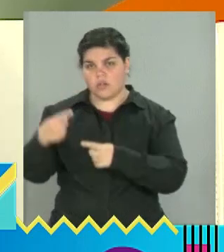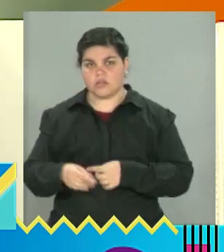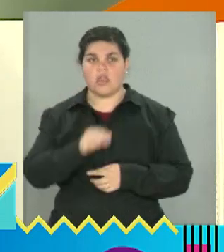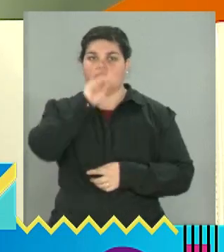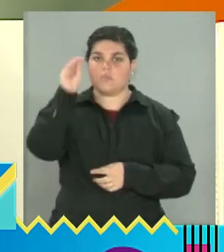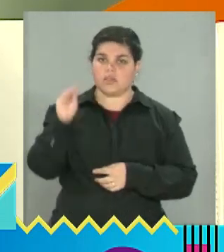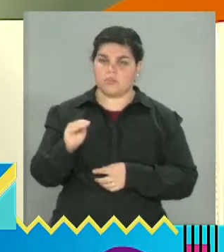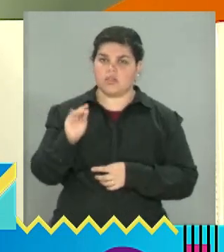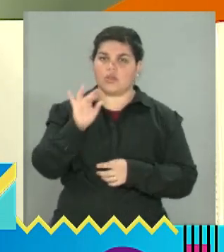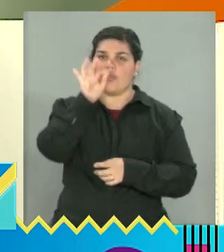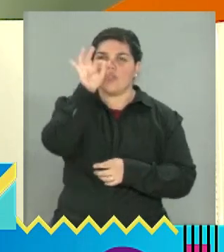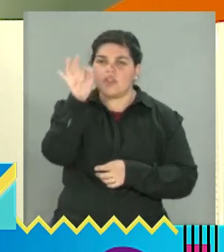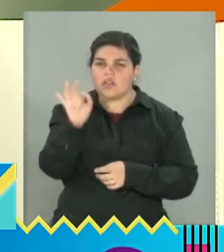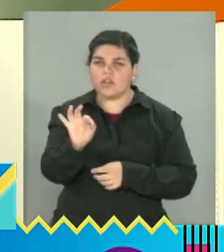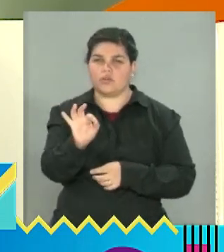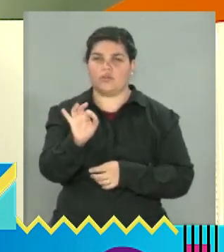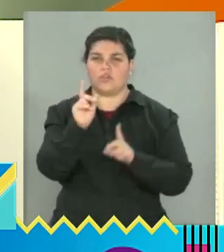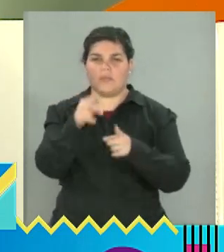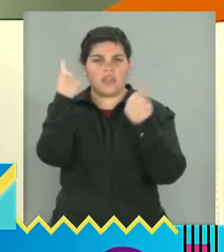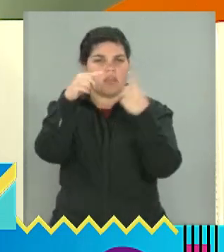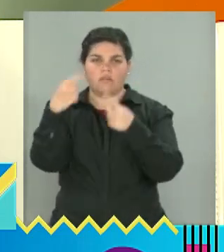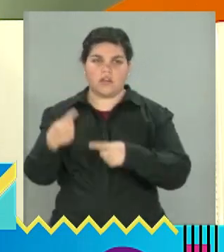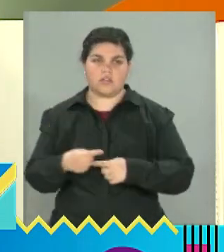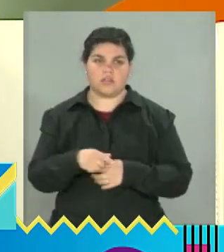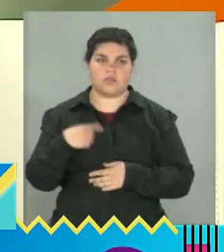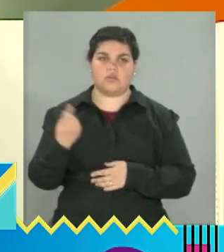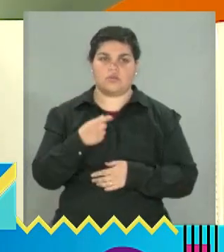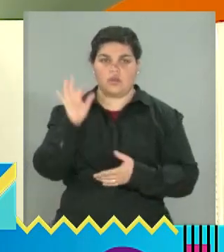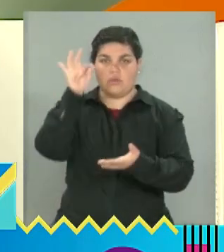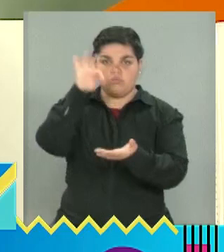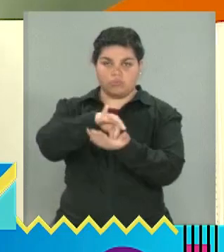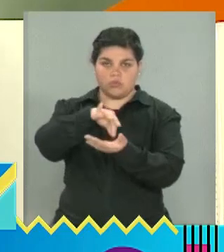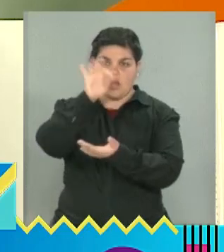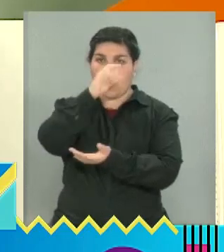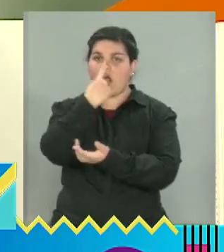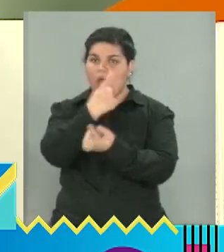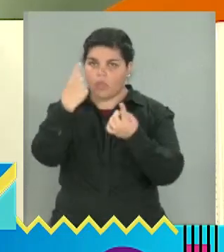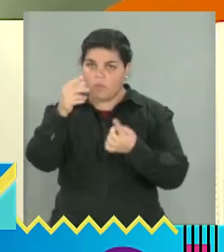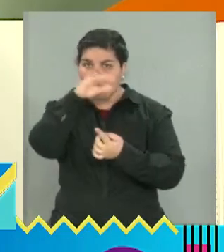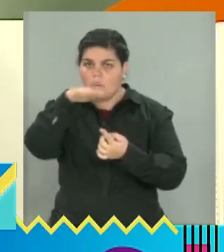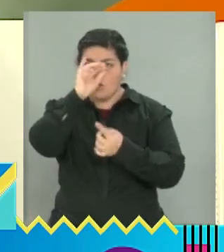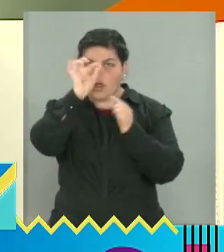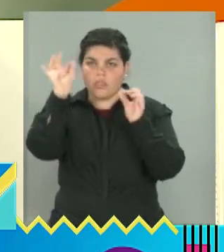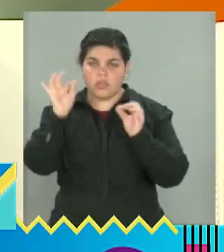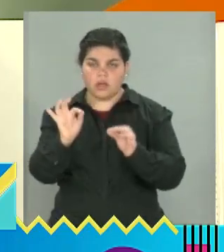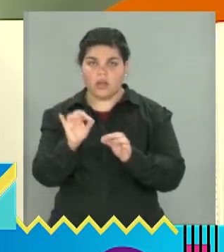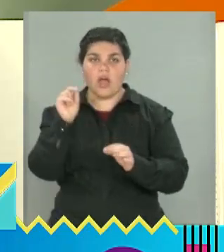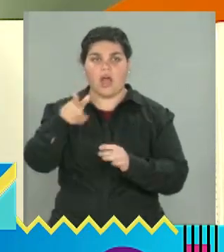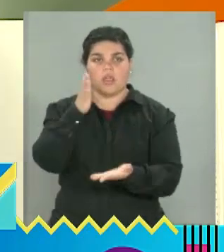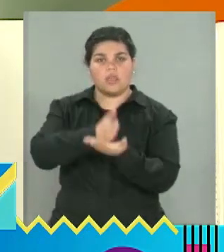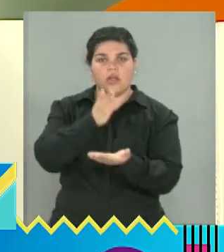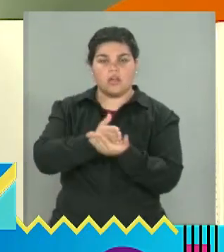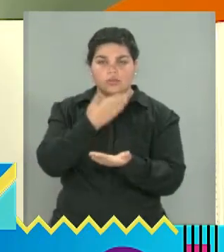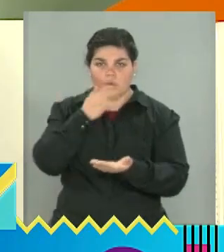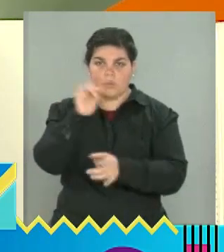por distrito. O sea, nosotros lo que estamos haciendo es, en política territorial, trabajar sobre las vulneraciones de derechos y lo